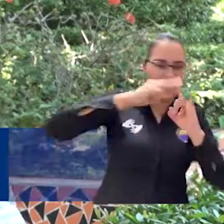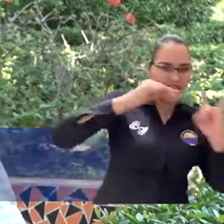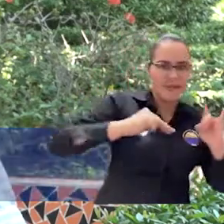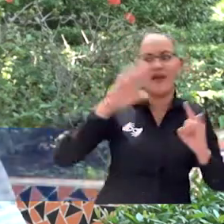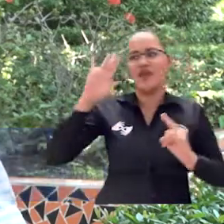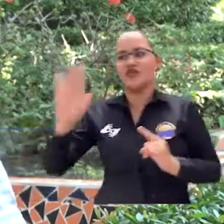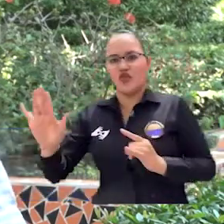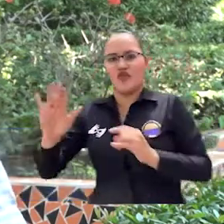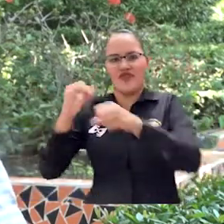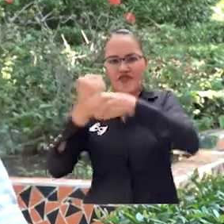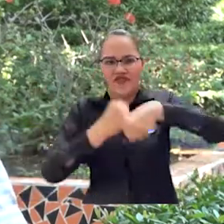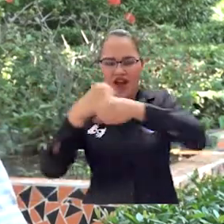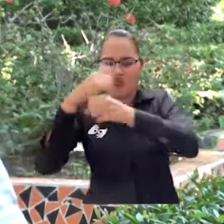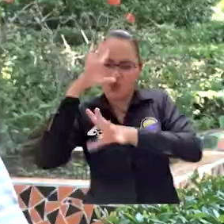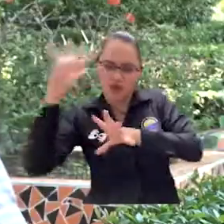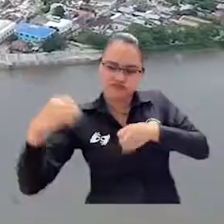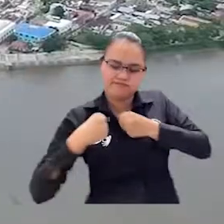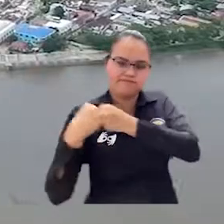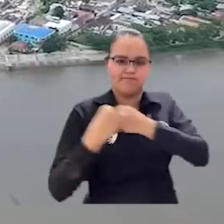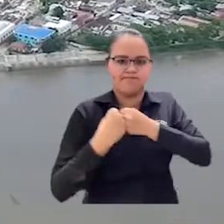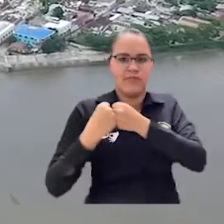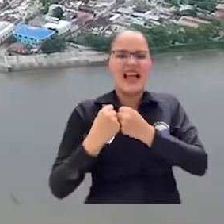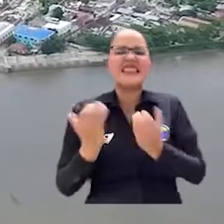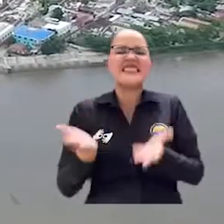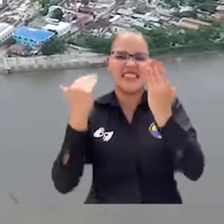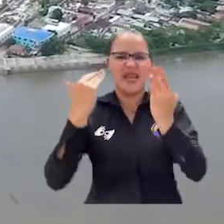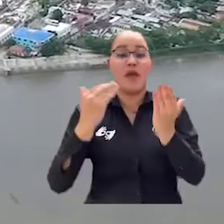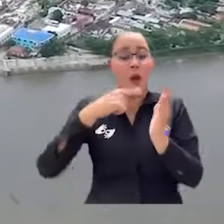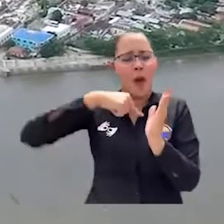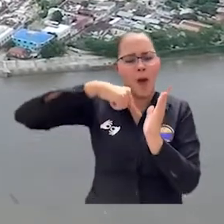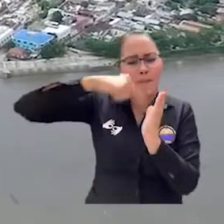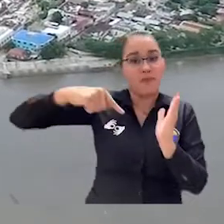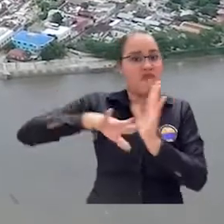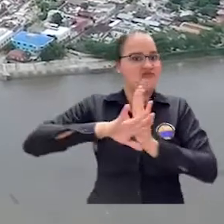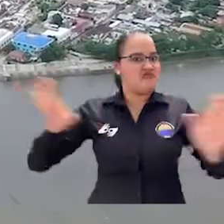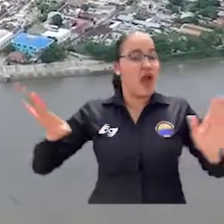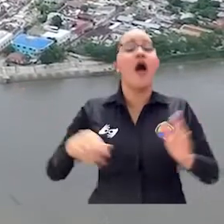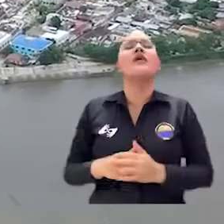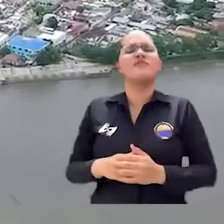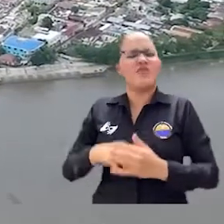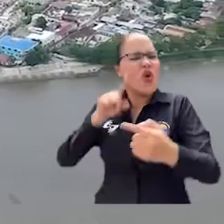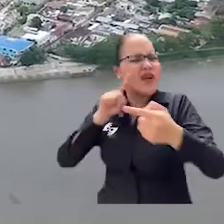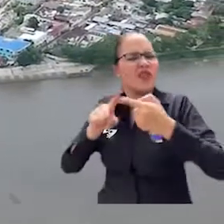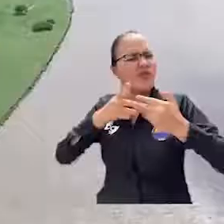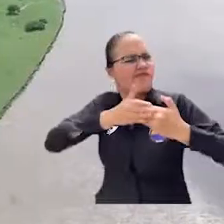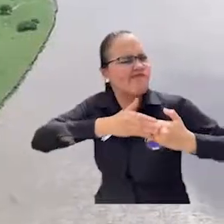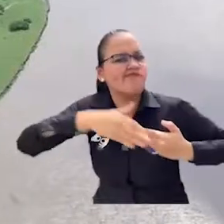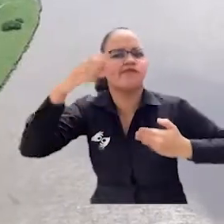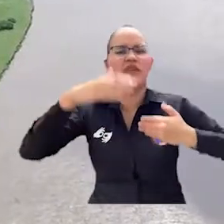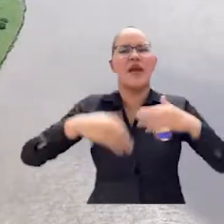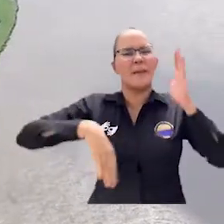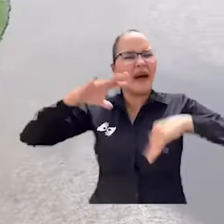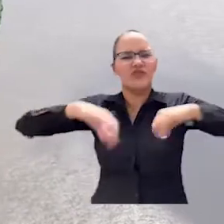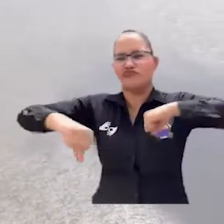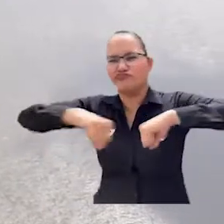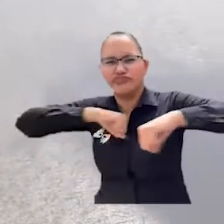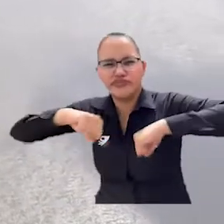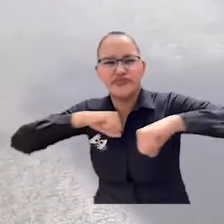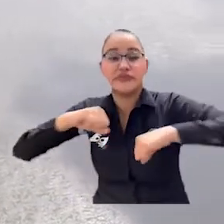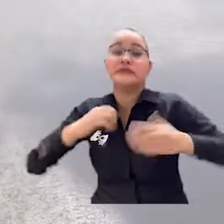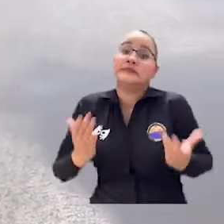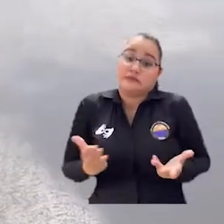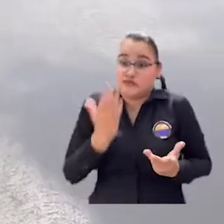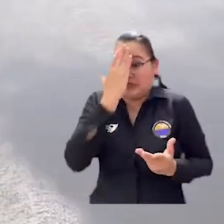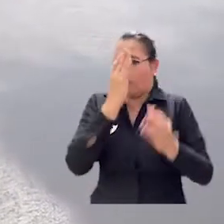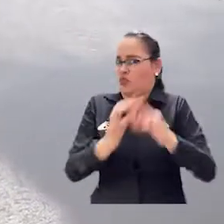plasmamos en unas letras, empezar a reconstruir historia a partir de ejes muy importantes y fundamentales como la